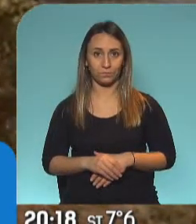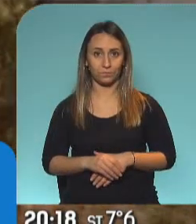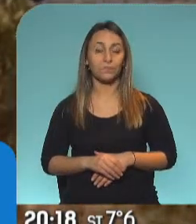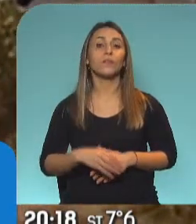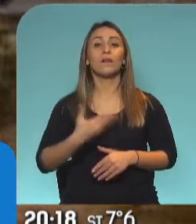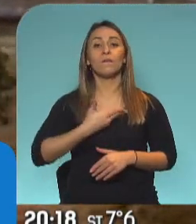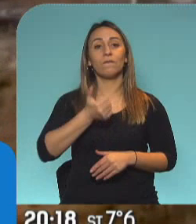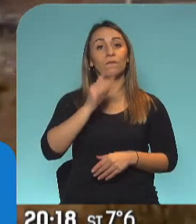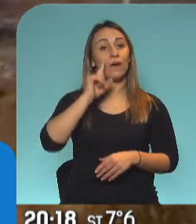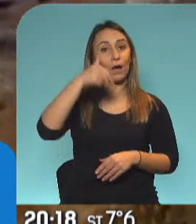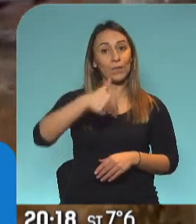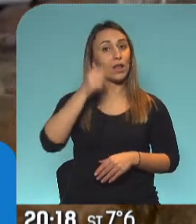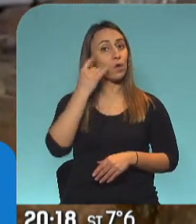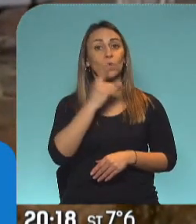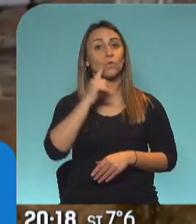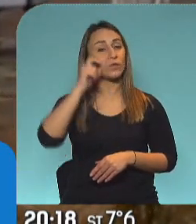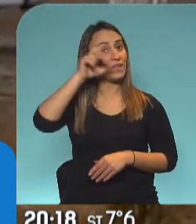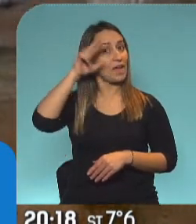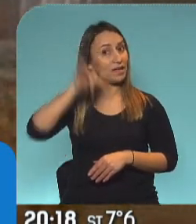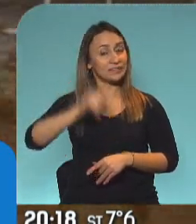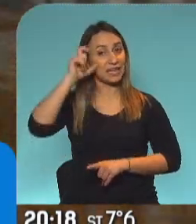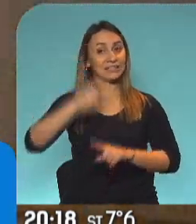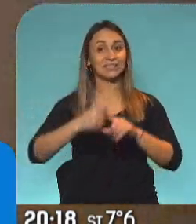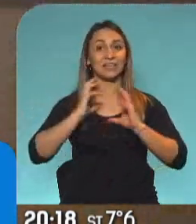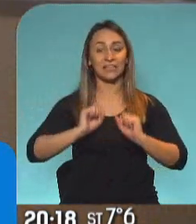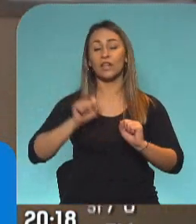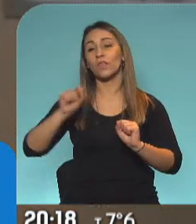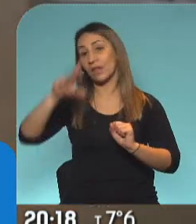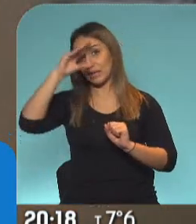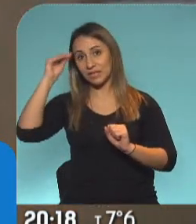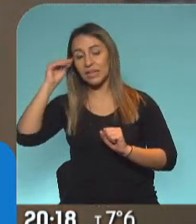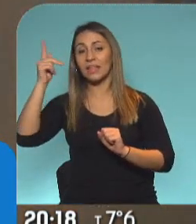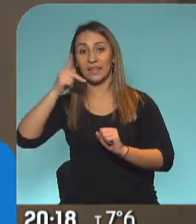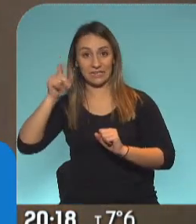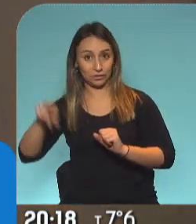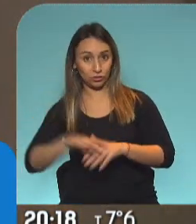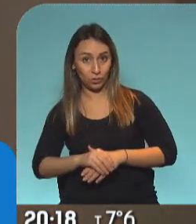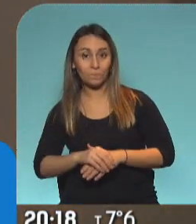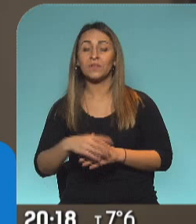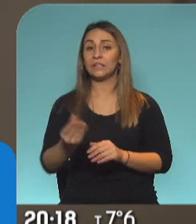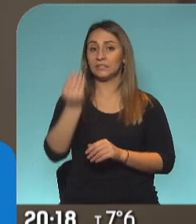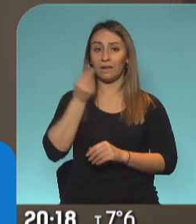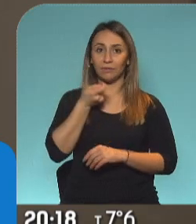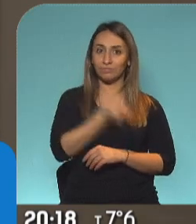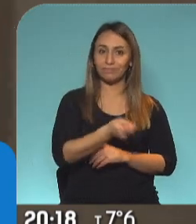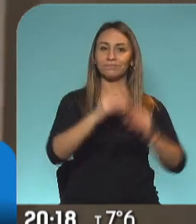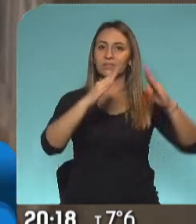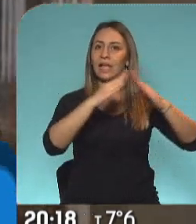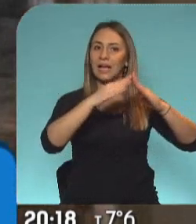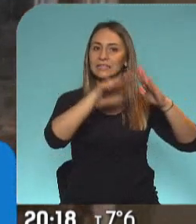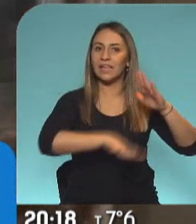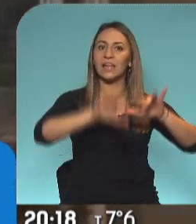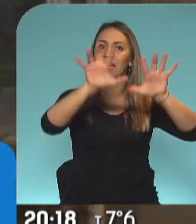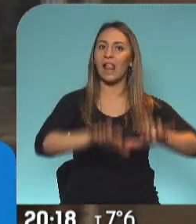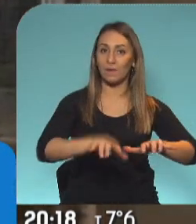Fabián Gutiérrez, exsecretario de Néstor y Cristina Kirchner, fue hallado el sábado asesinado en una vivienda de El Calafate, luego de